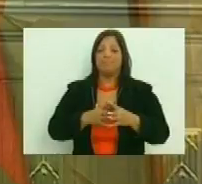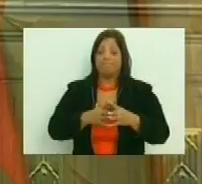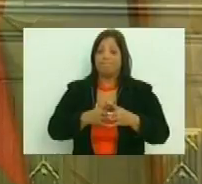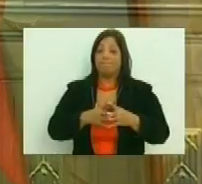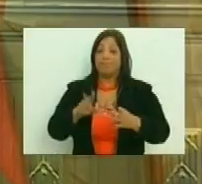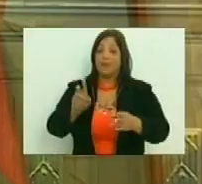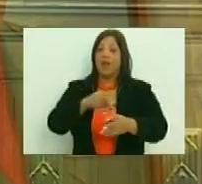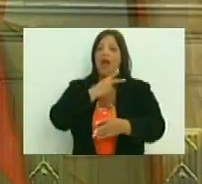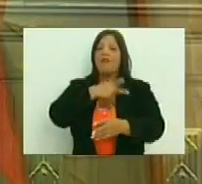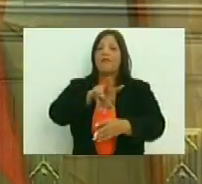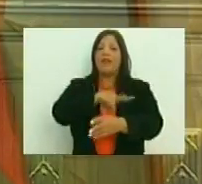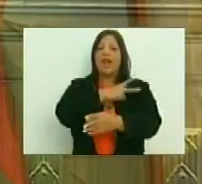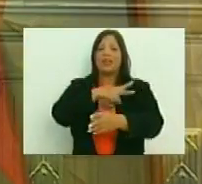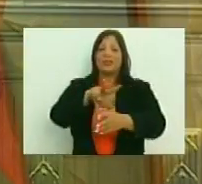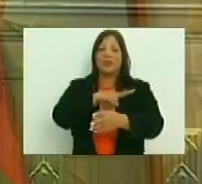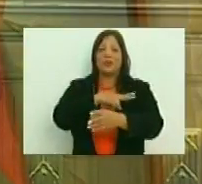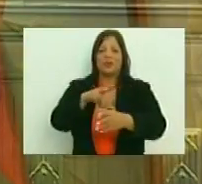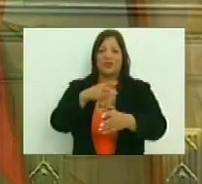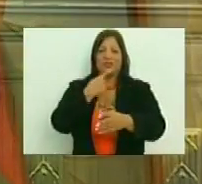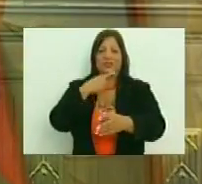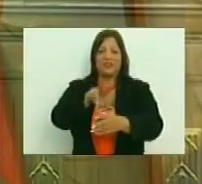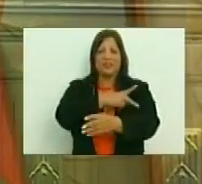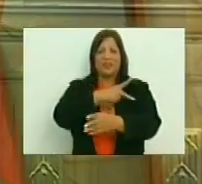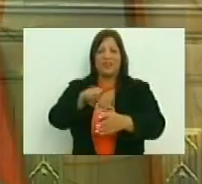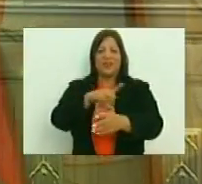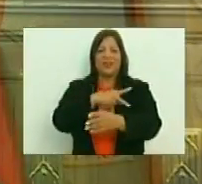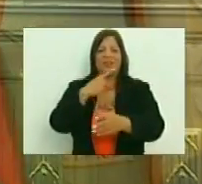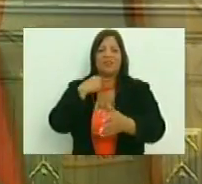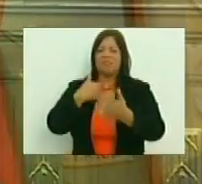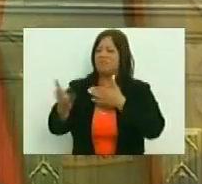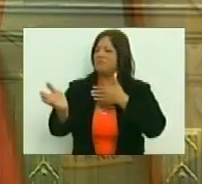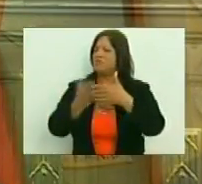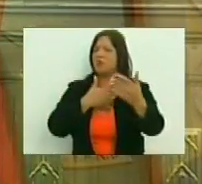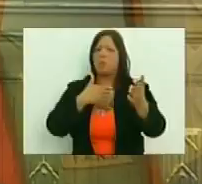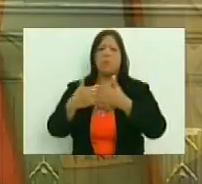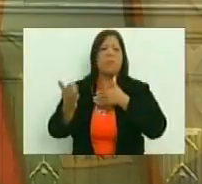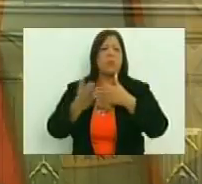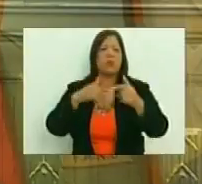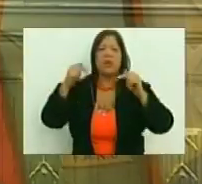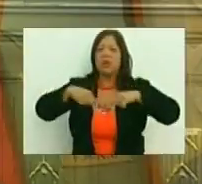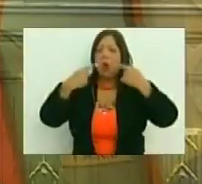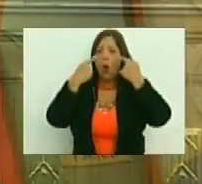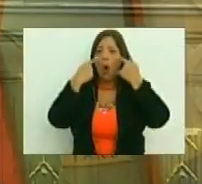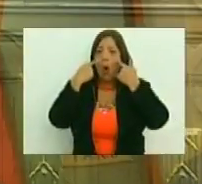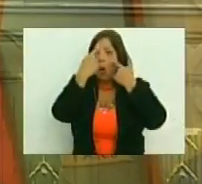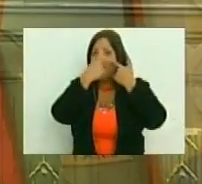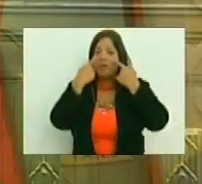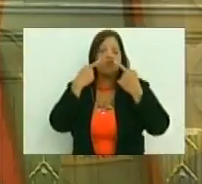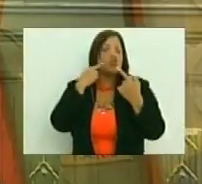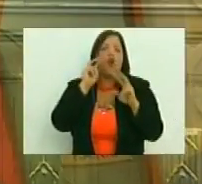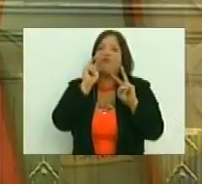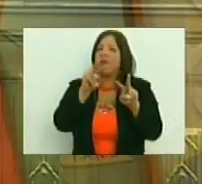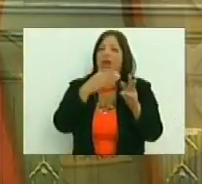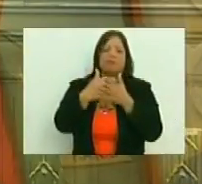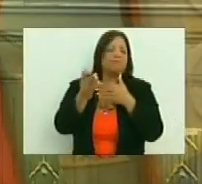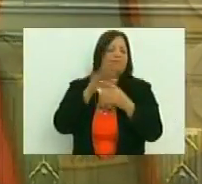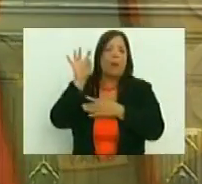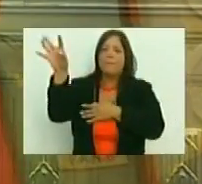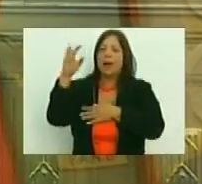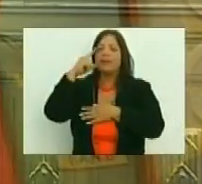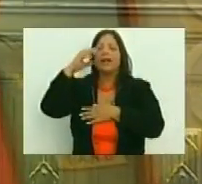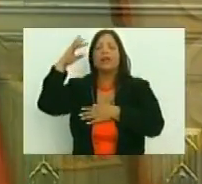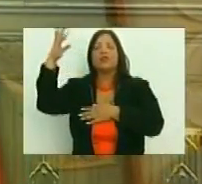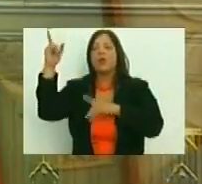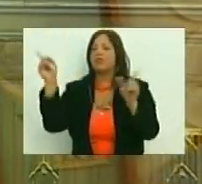unos versos de Andrés Eloy Blanco que decían: ¿qué importa que estos ojos míos no vean la patria que